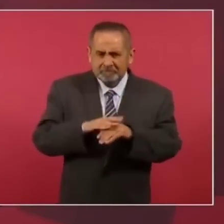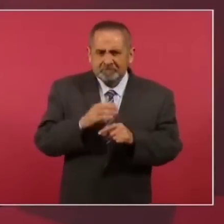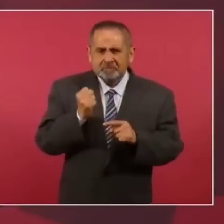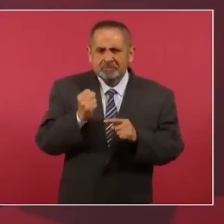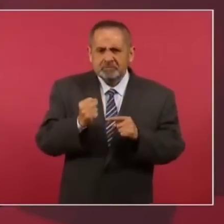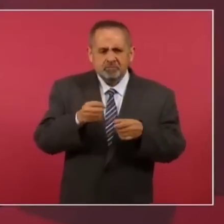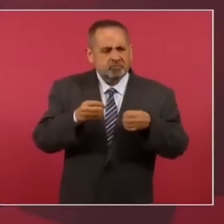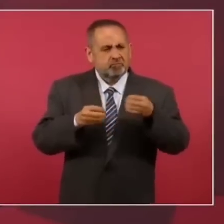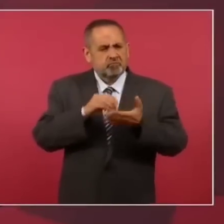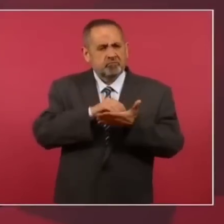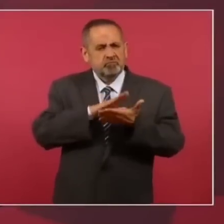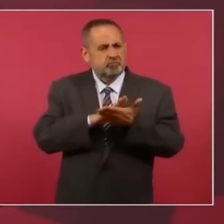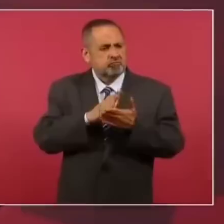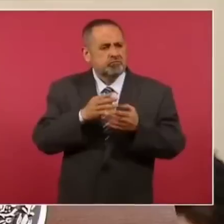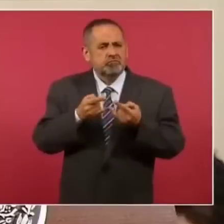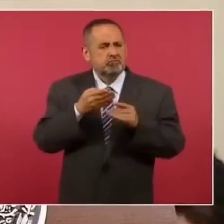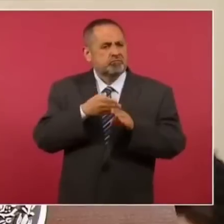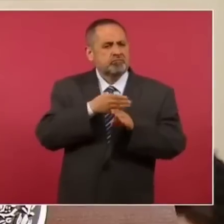la jurisprudencia.